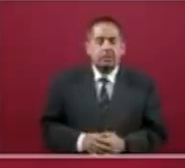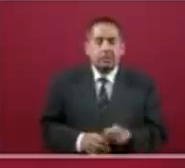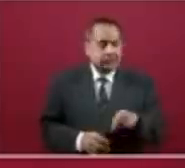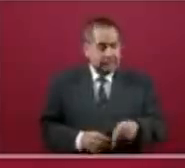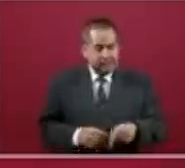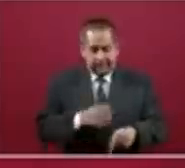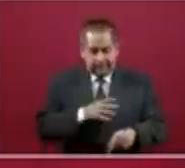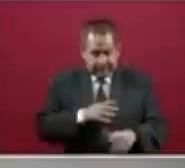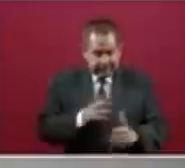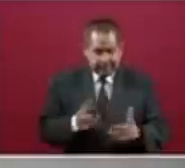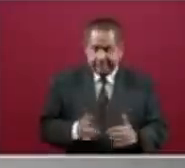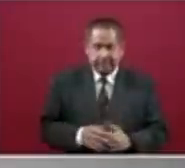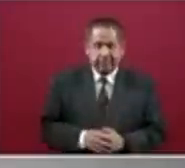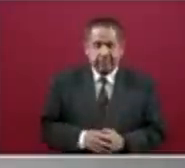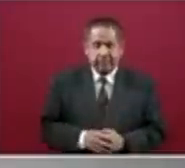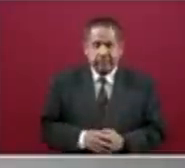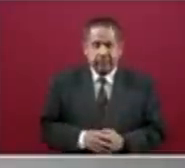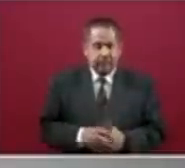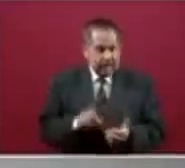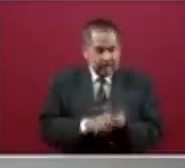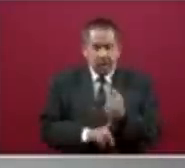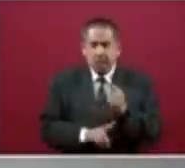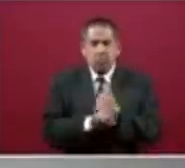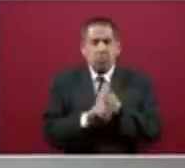tenemos el problema